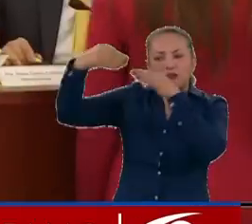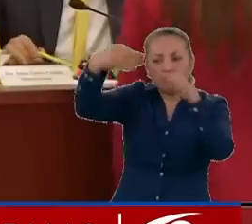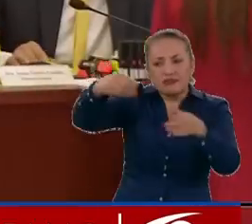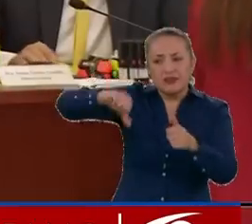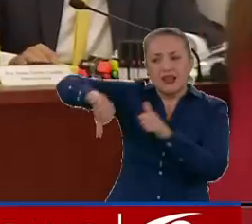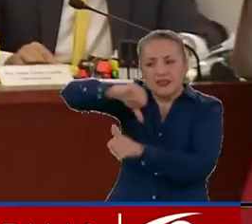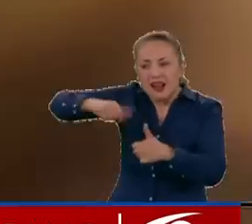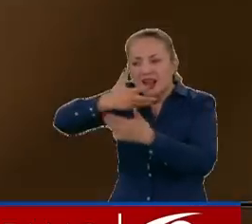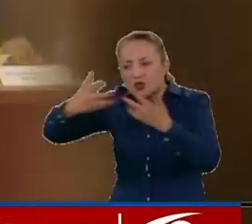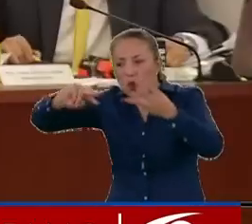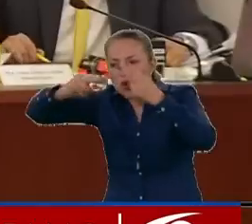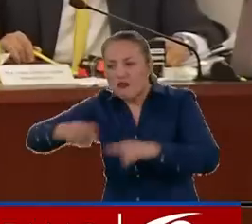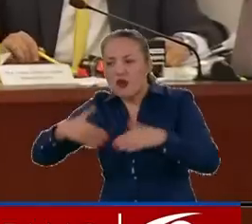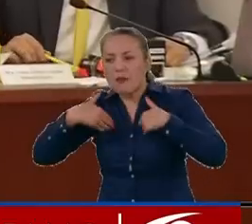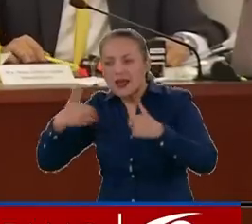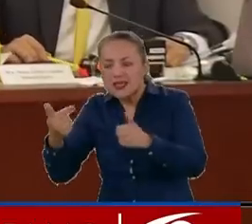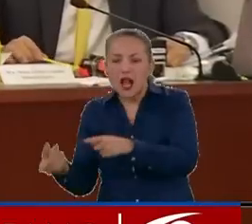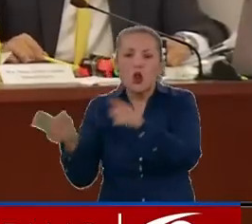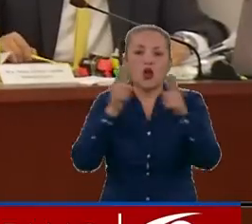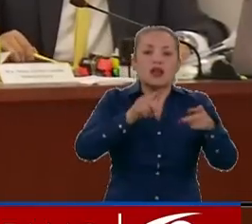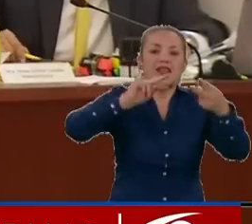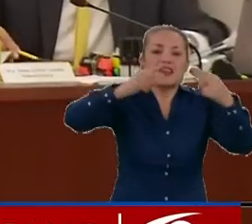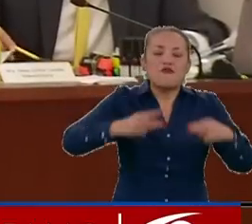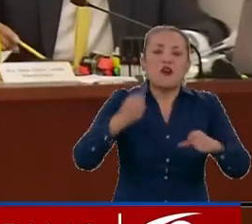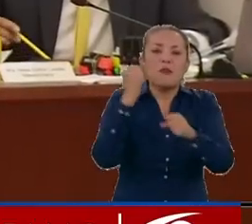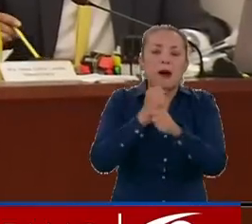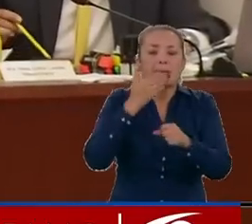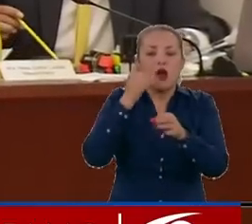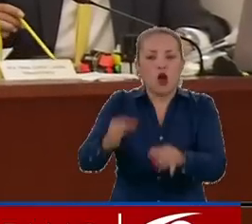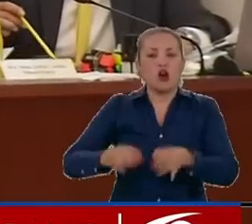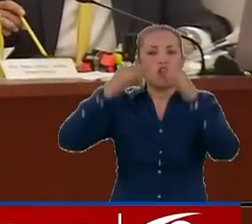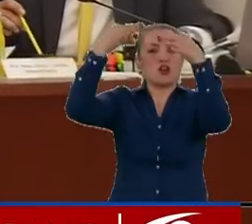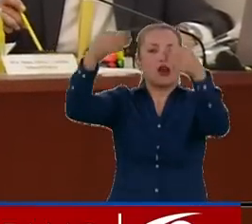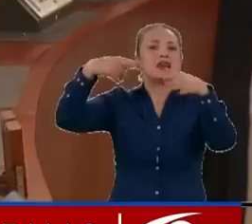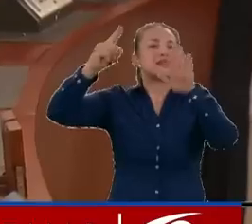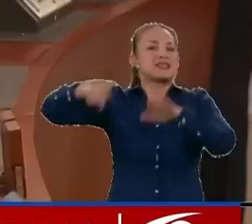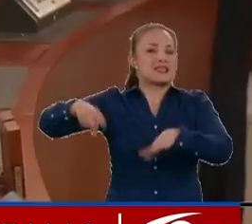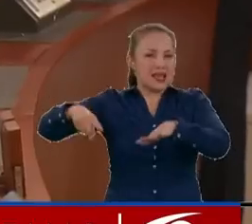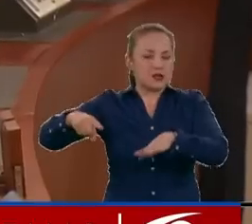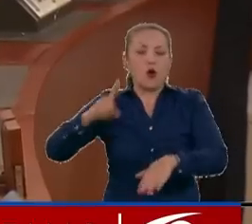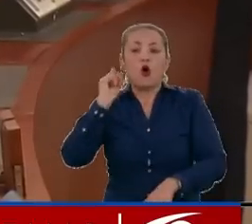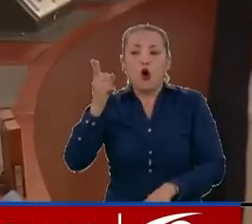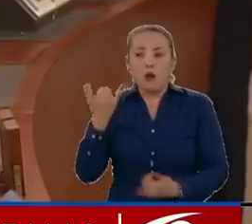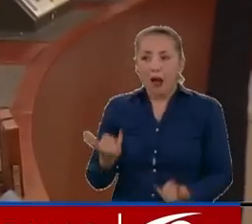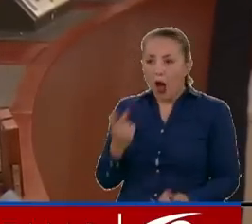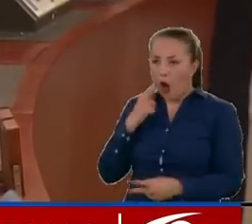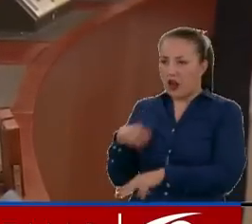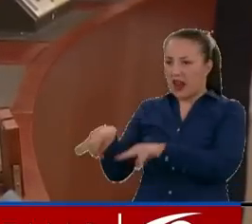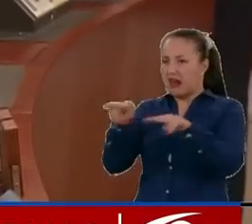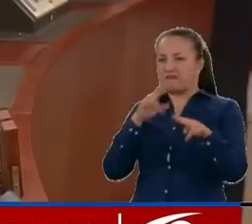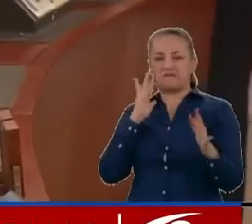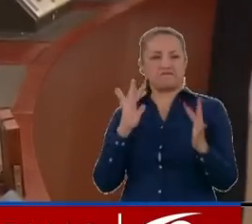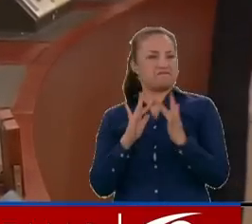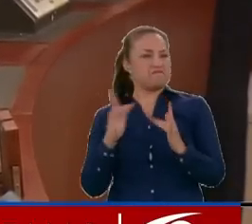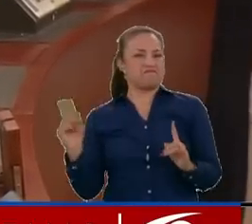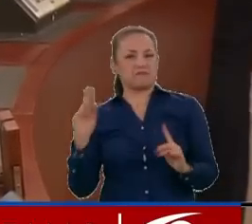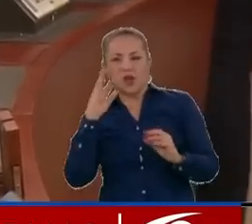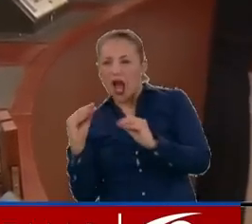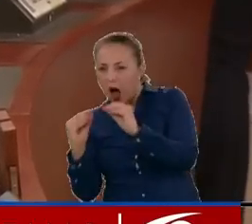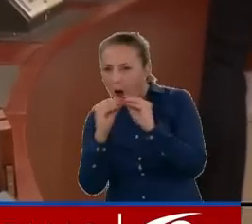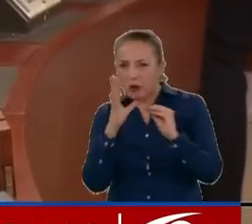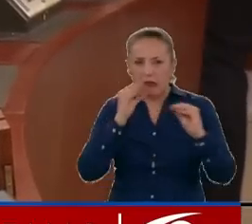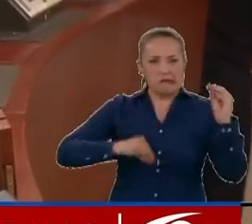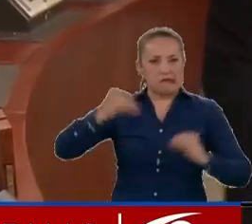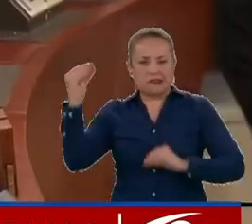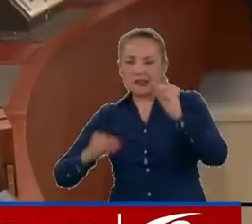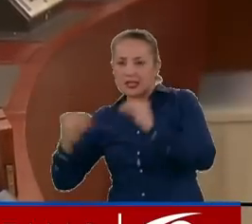de la reforma a la salud y de la reforma laboral para la próxima legislatura, porque no ver el ambiente ni los consensos para hacerlo. Y desde